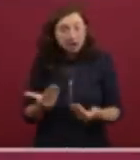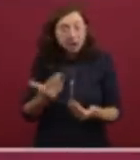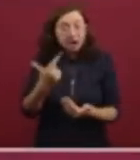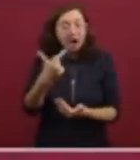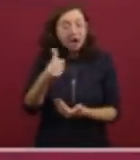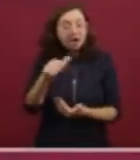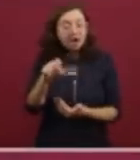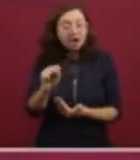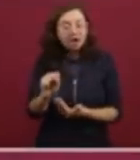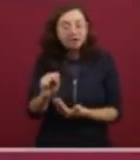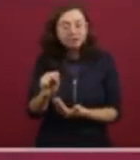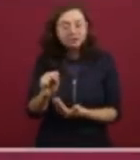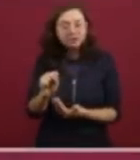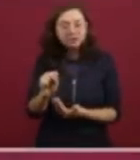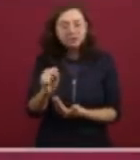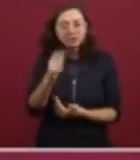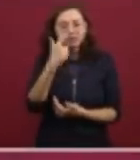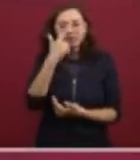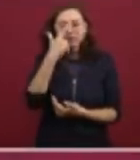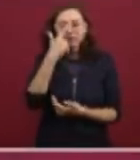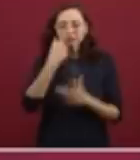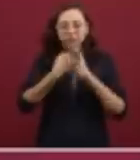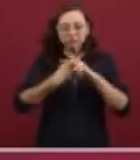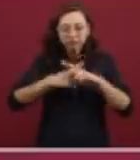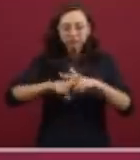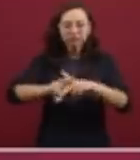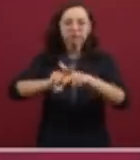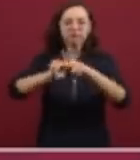el gas para